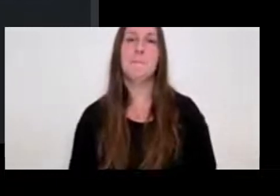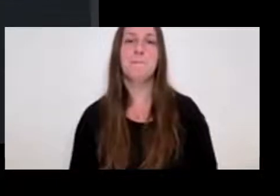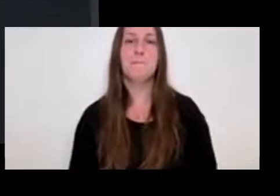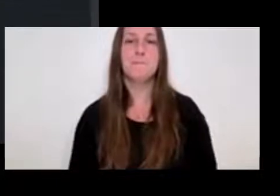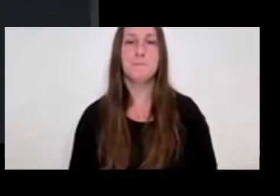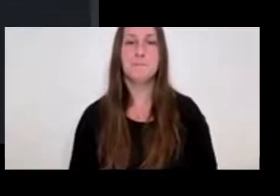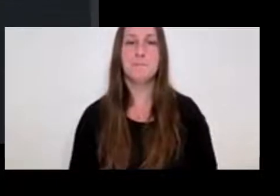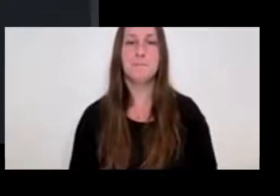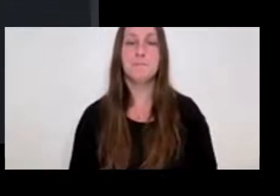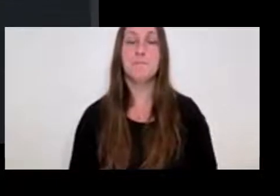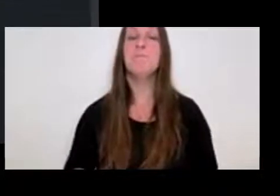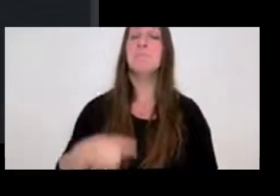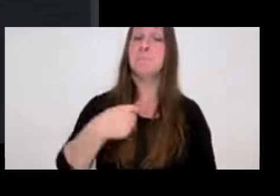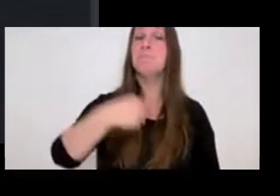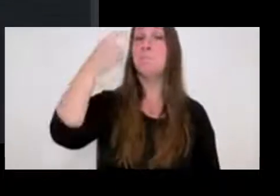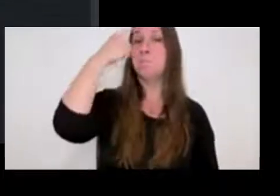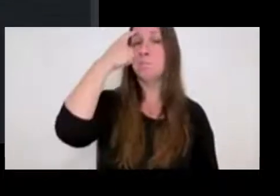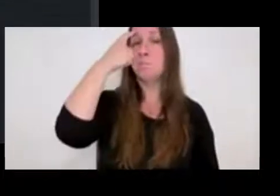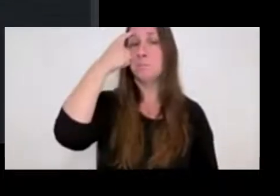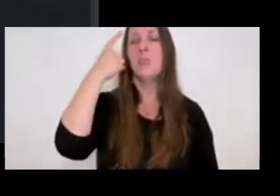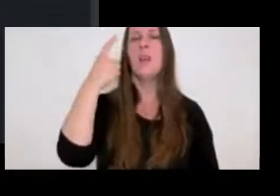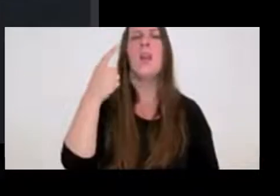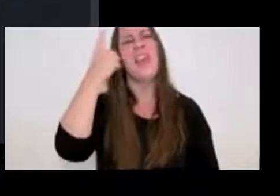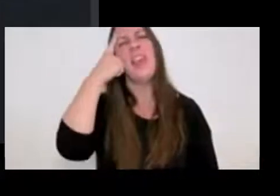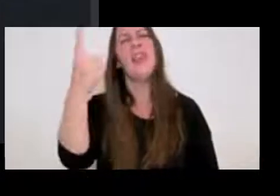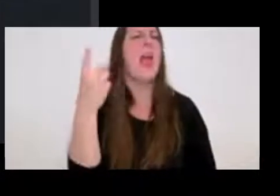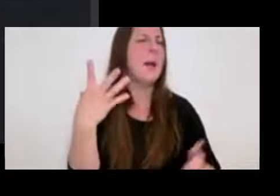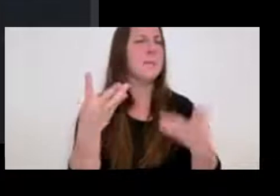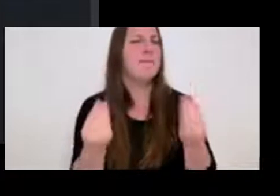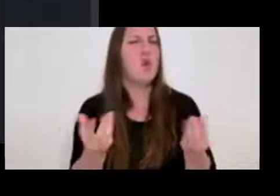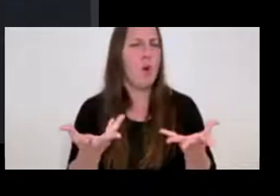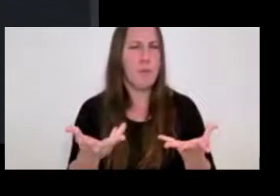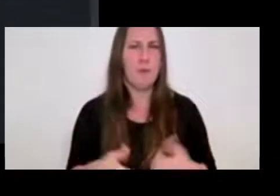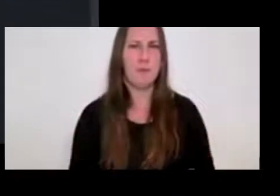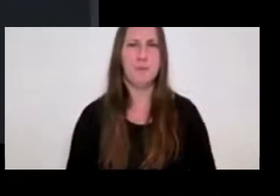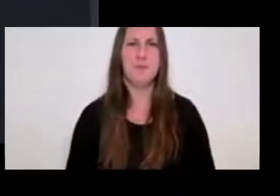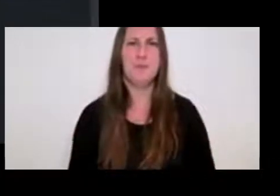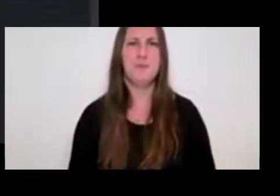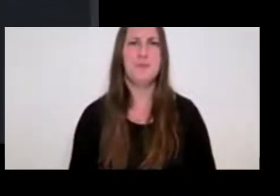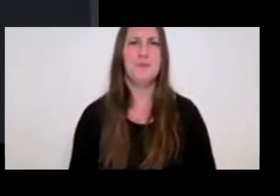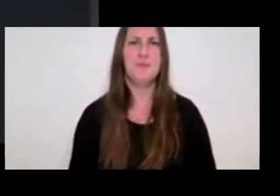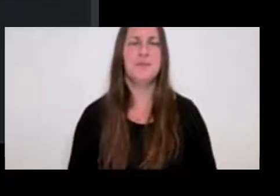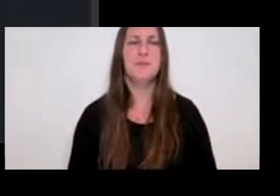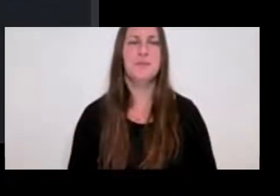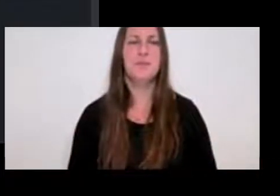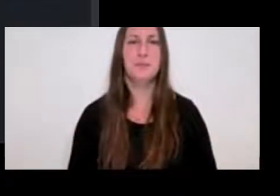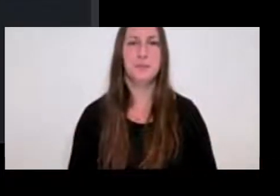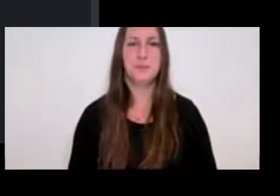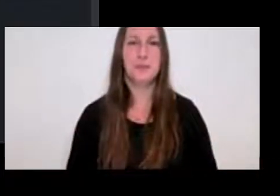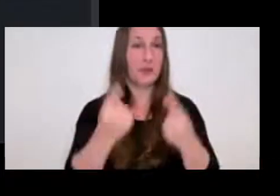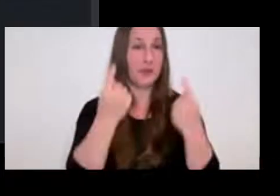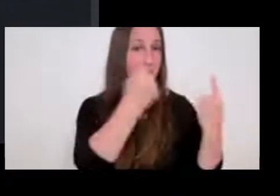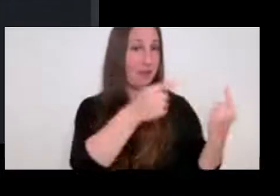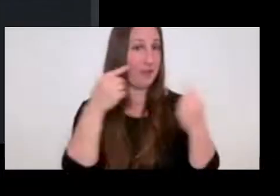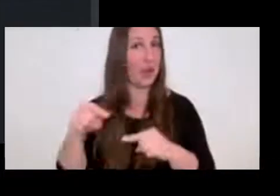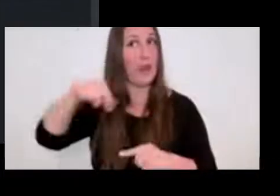Y yo digo acá, tenemos cuatro. ¿Cuál es la idea un poco, ¿no? En este trabajo que yo hice, que es distinto a los que hacen en otros